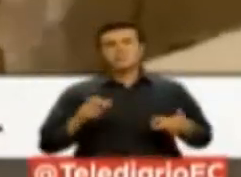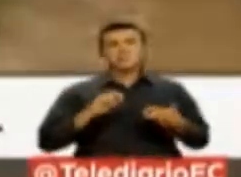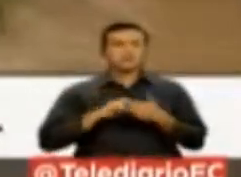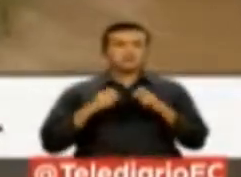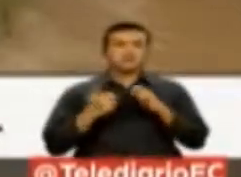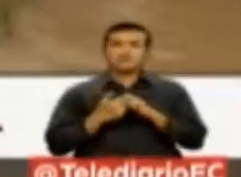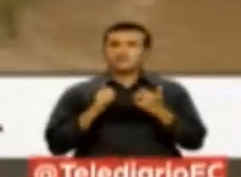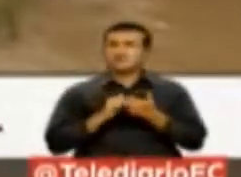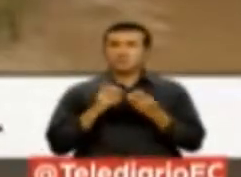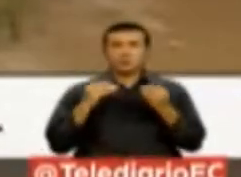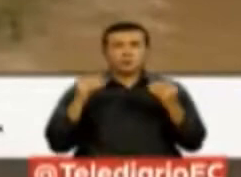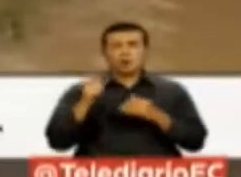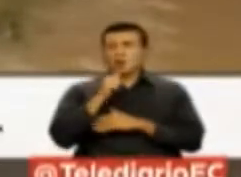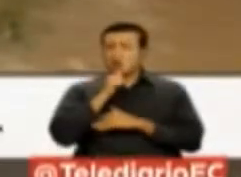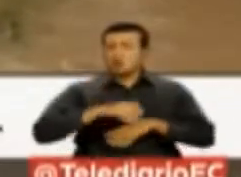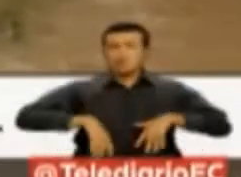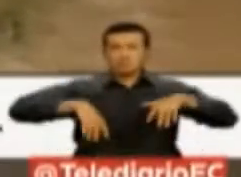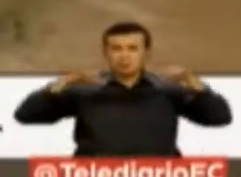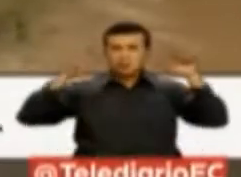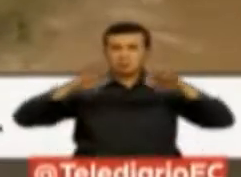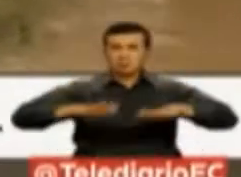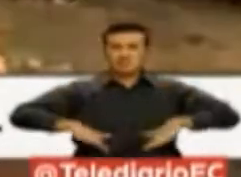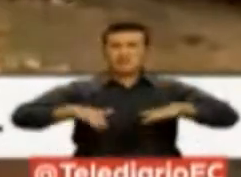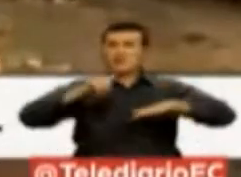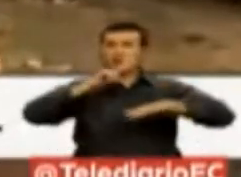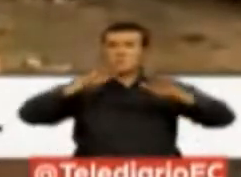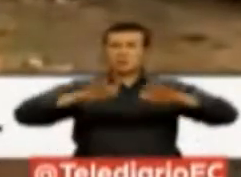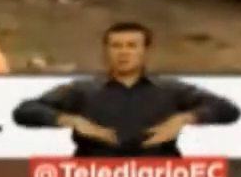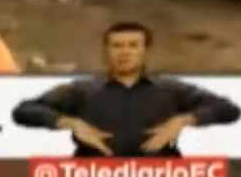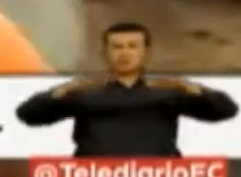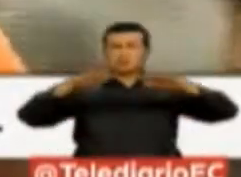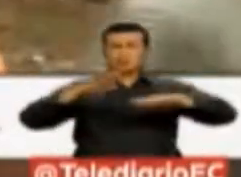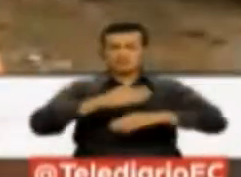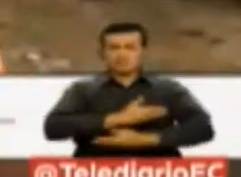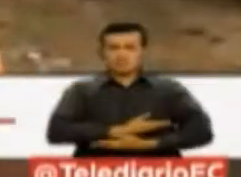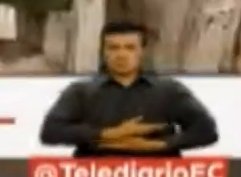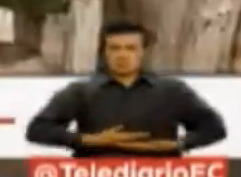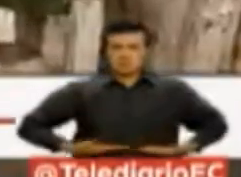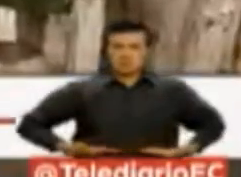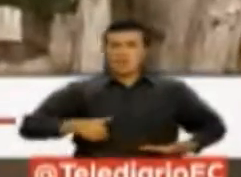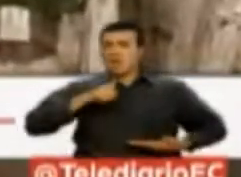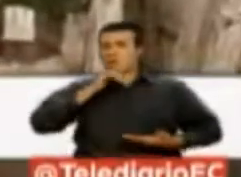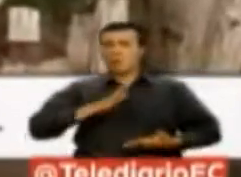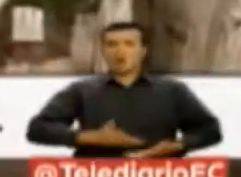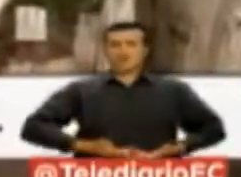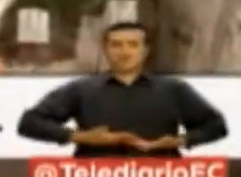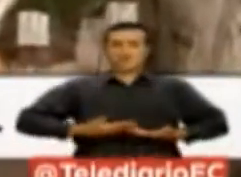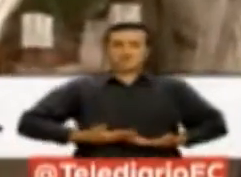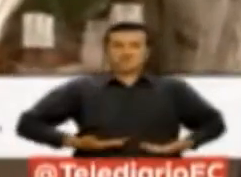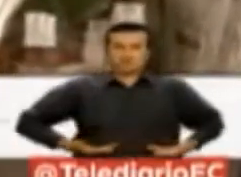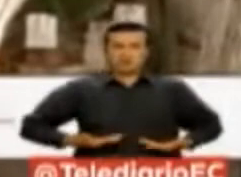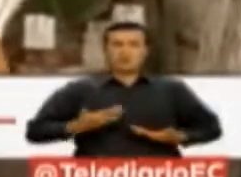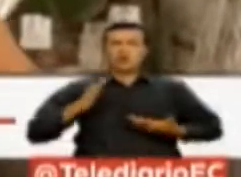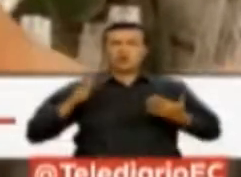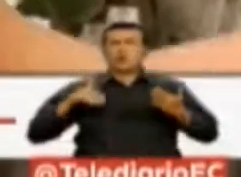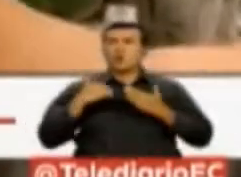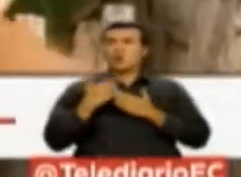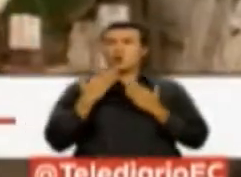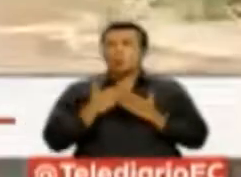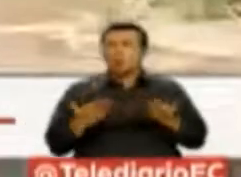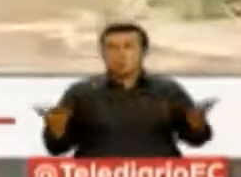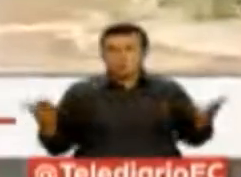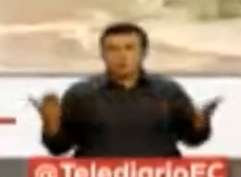consigo la época lluviosa que se llena de agua y el agua me da a la barriga ya haya quien se moja entonces todas las